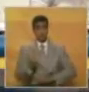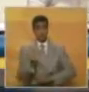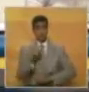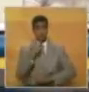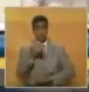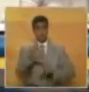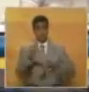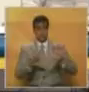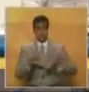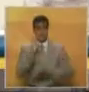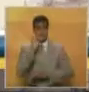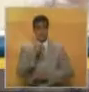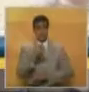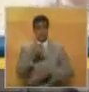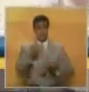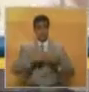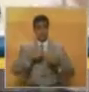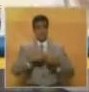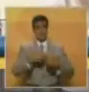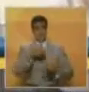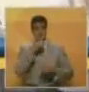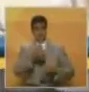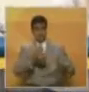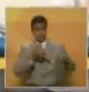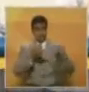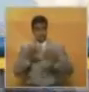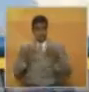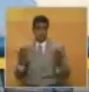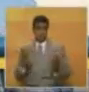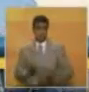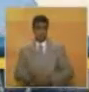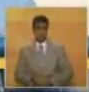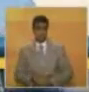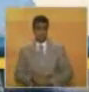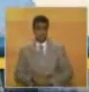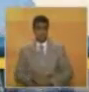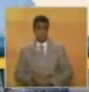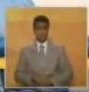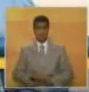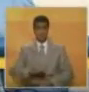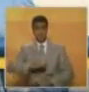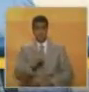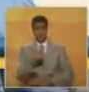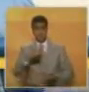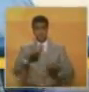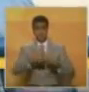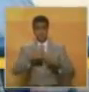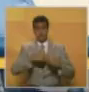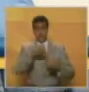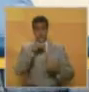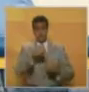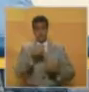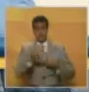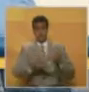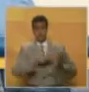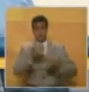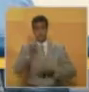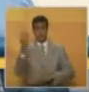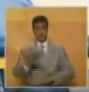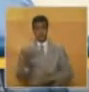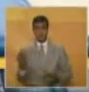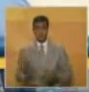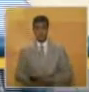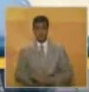Estado. Denunciaron el uso de gases tóxicos y armas de fuego. Los funcionarios que utilizan gases tóxicos deberían ser procesados